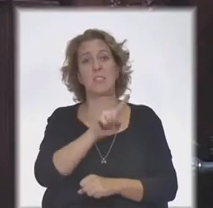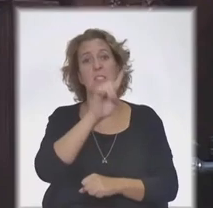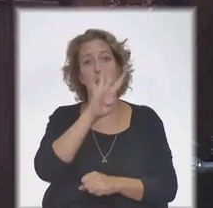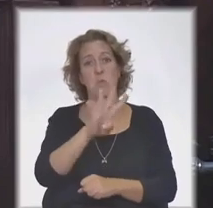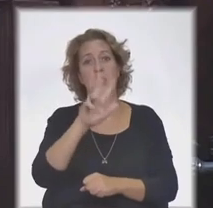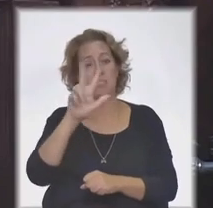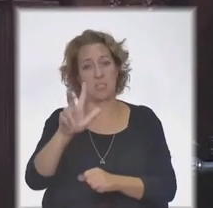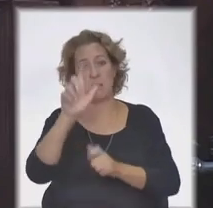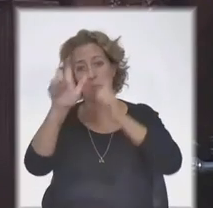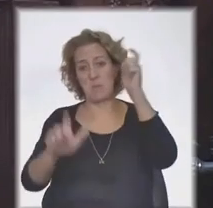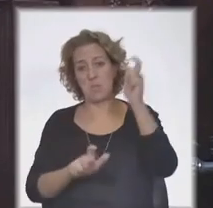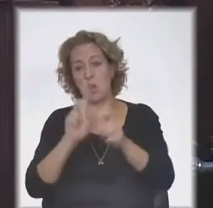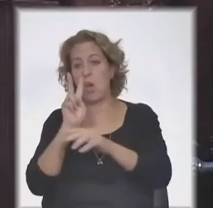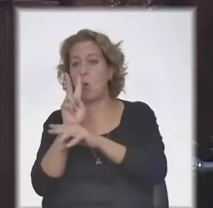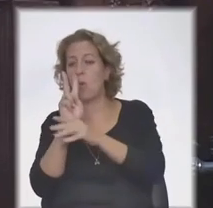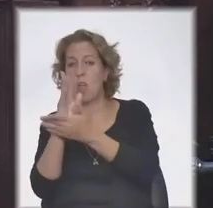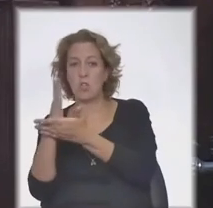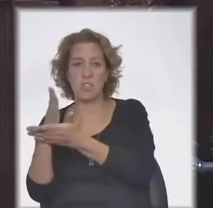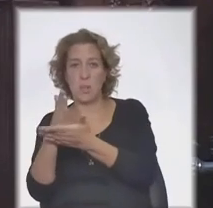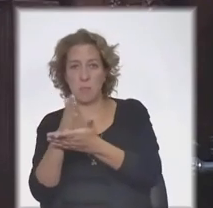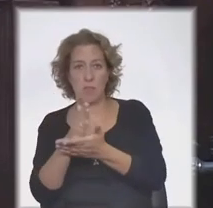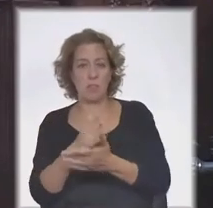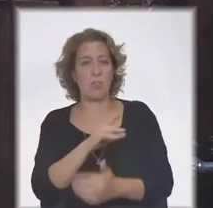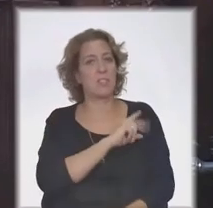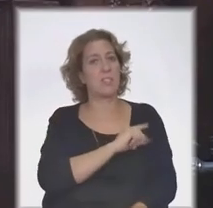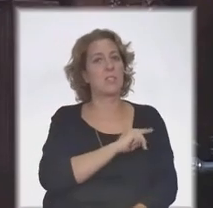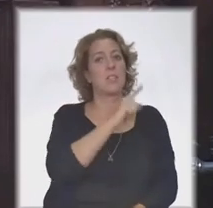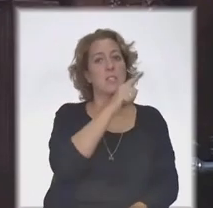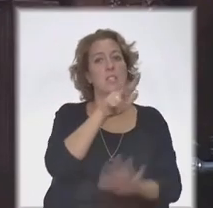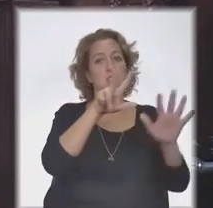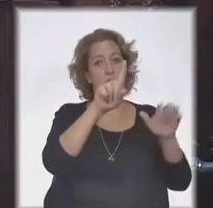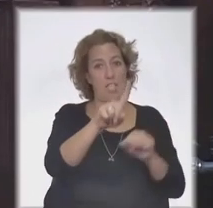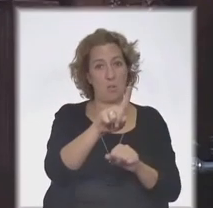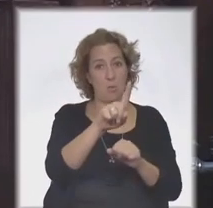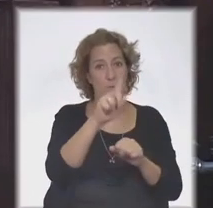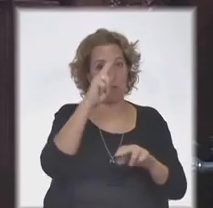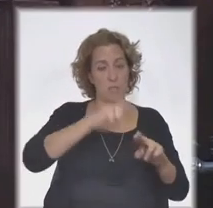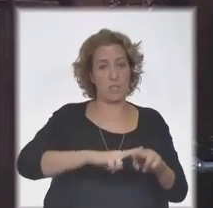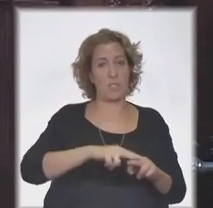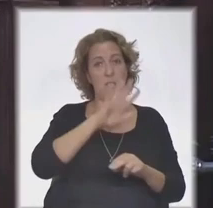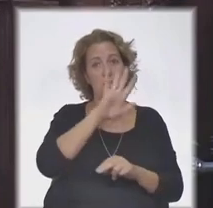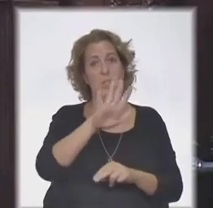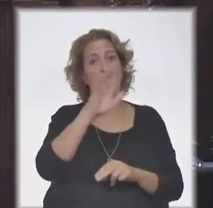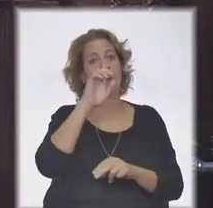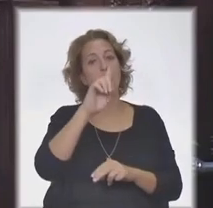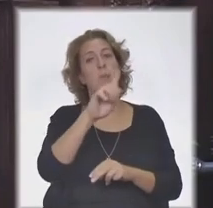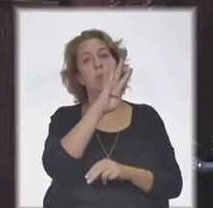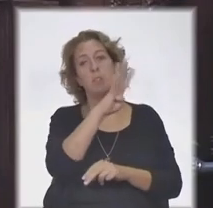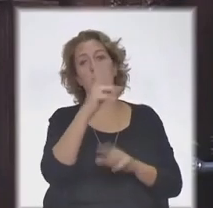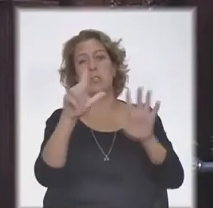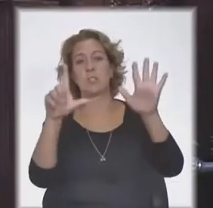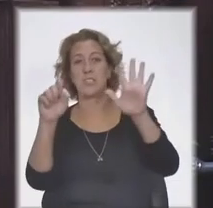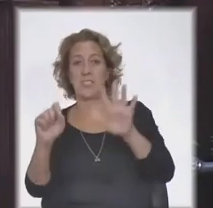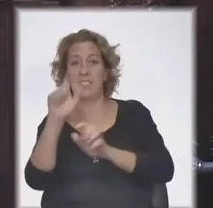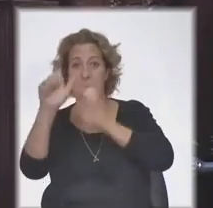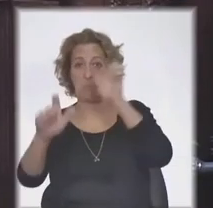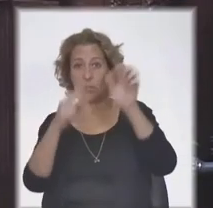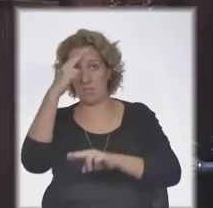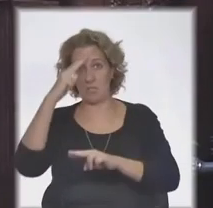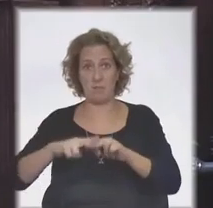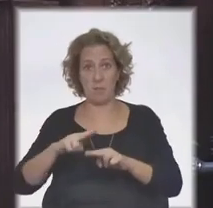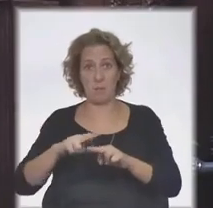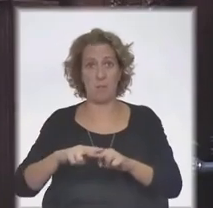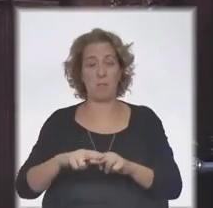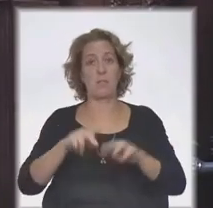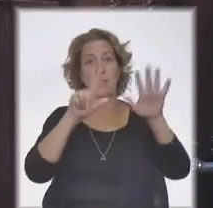en cuidados intermedios. En diciembre eran 181 fallecimientos, 5.470 personas cursando la enfermedad,